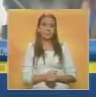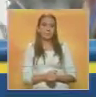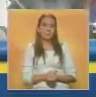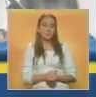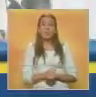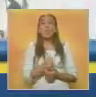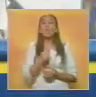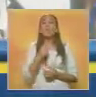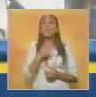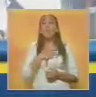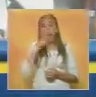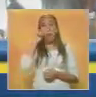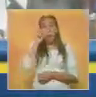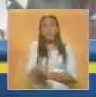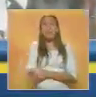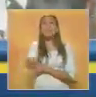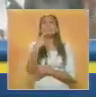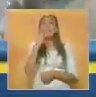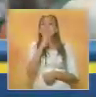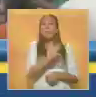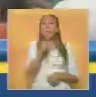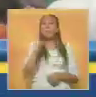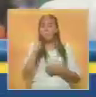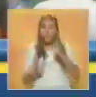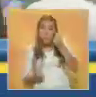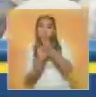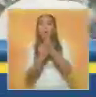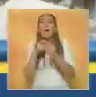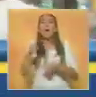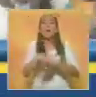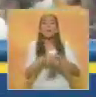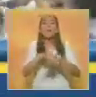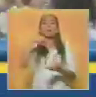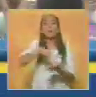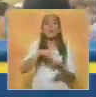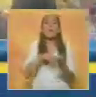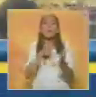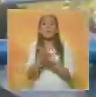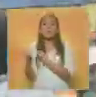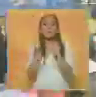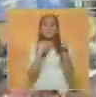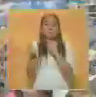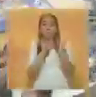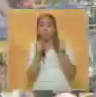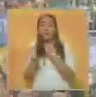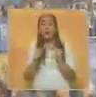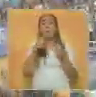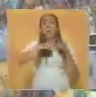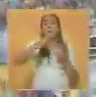Falcón ratificó que el apoyo del partido Patria para Todos a Capriles Radonsky fue el resultado de su debate entre directivos y militantes.